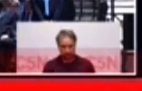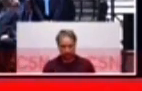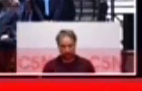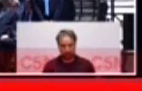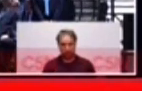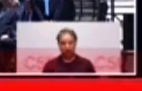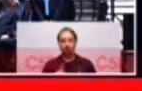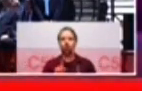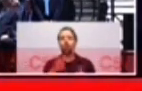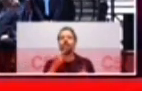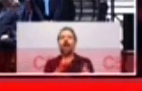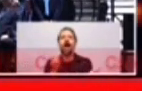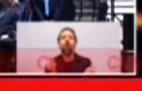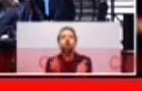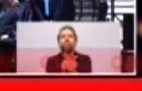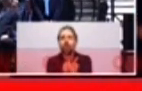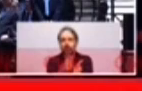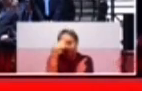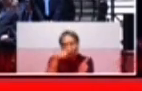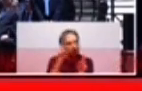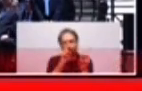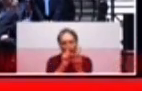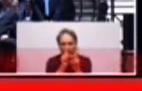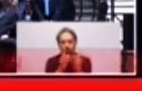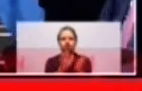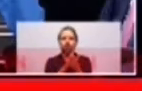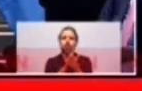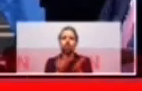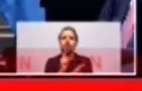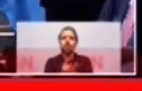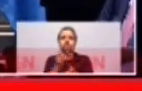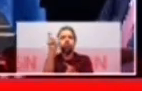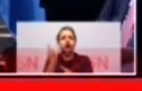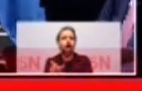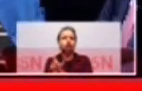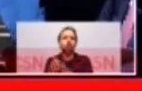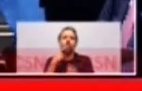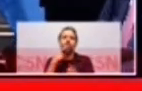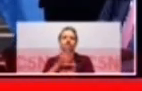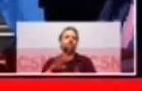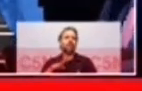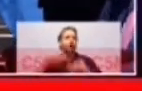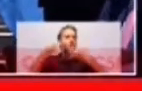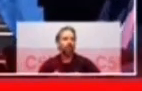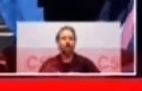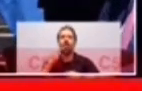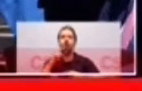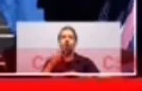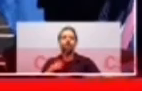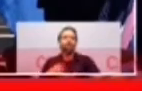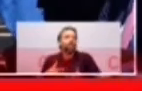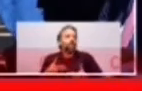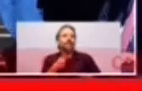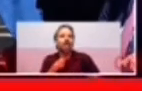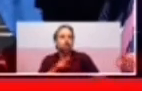recuerden a mi ley diciendo Yo no voy a tener problema con pagarle al fondo porque mi ajuste va a ser mucho mayor del que hice el fondo y